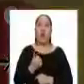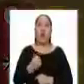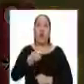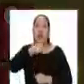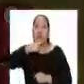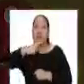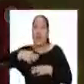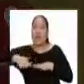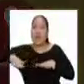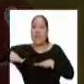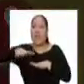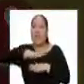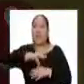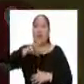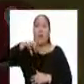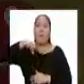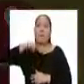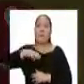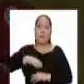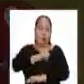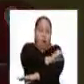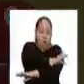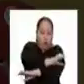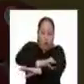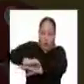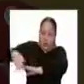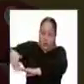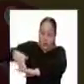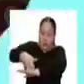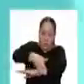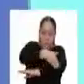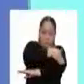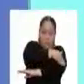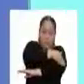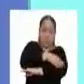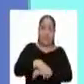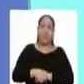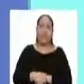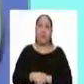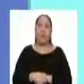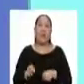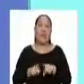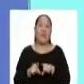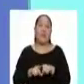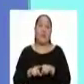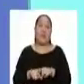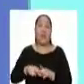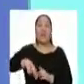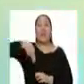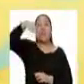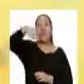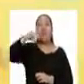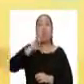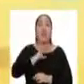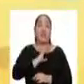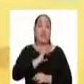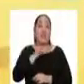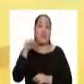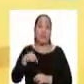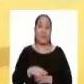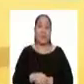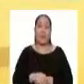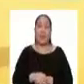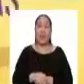Pacífico, que abarca toda la costa del territorio peruano, extendiéndose incluso hasta el norte de Chile. El desierto